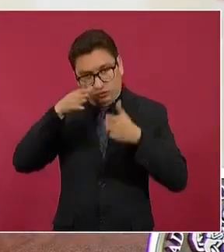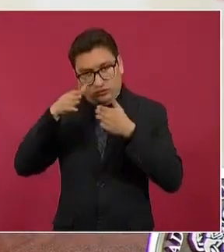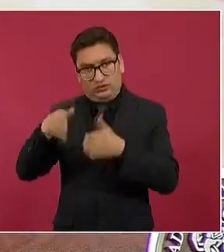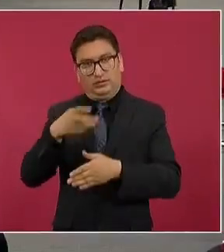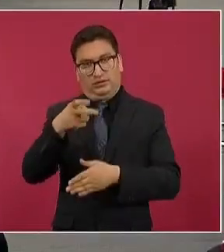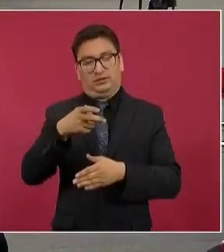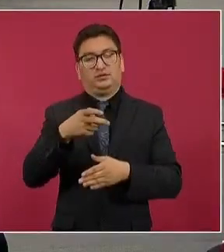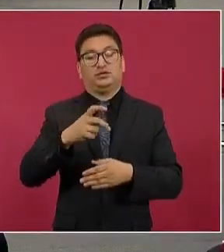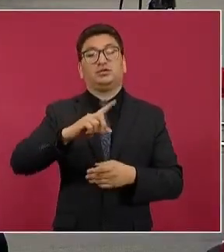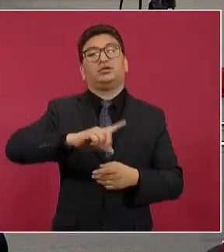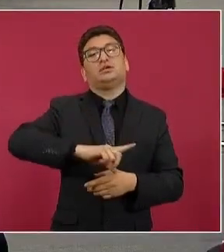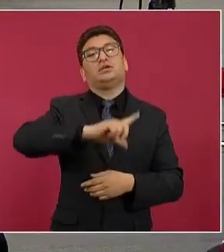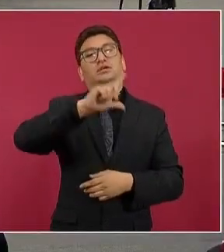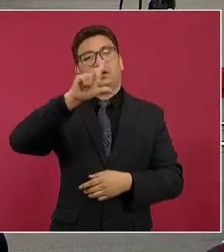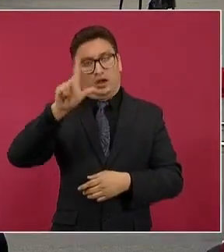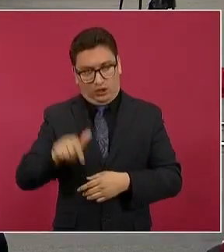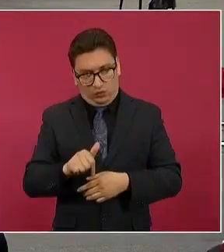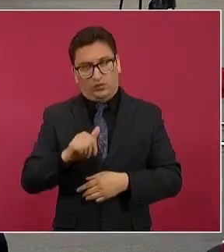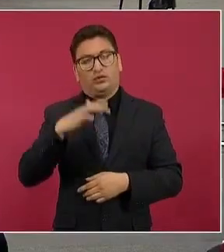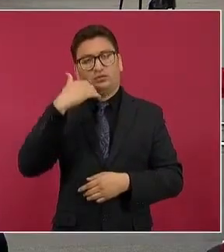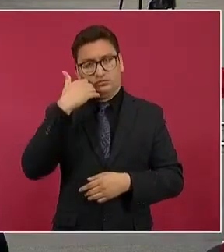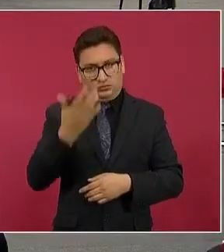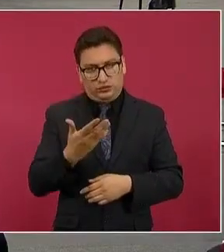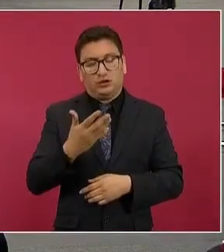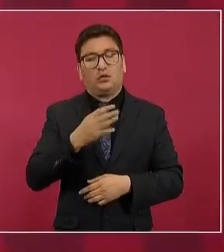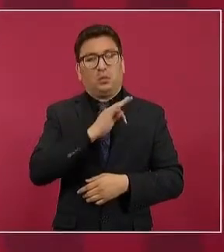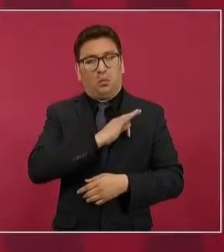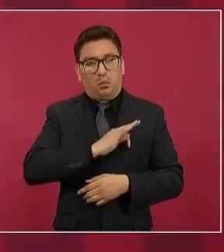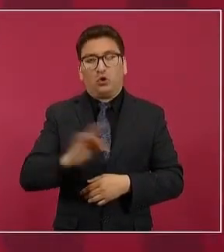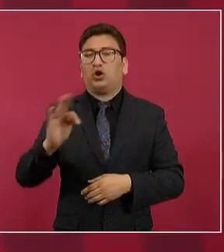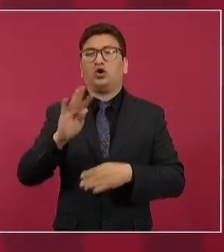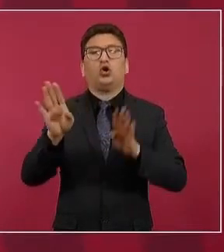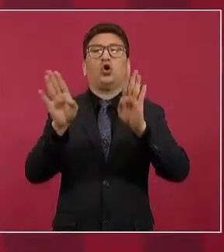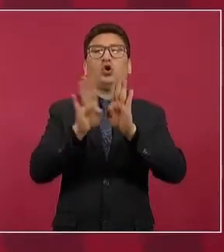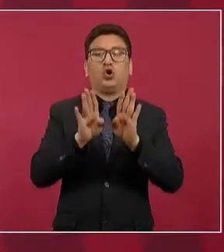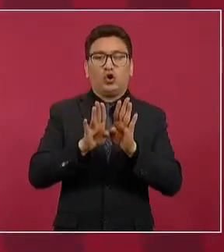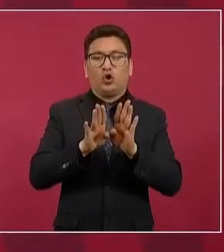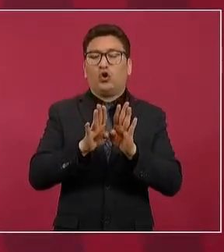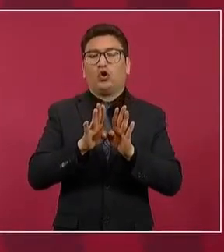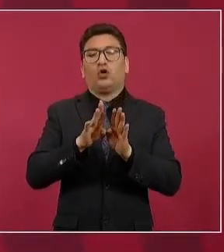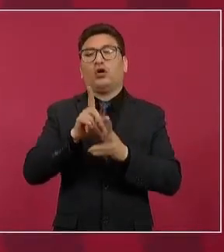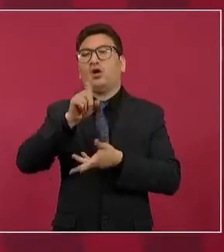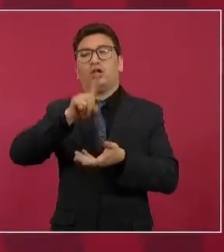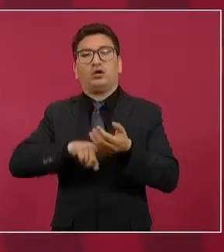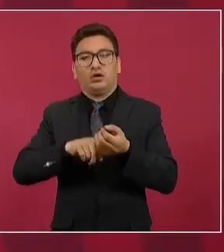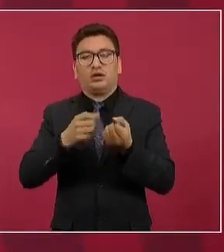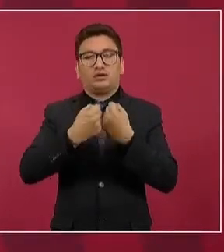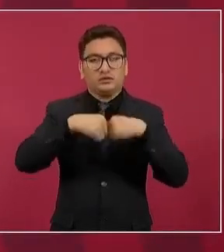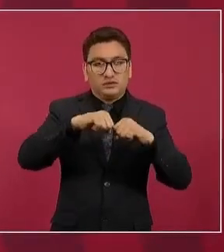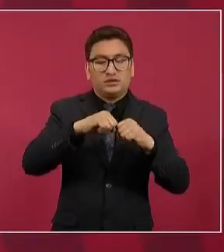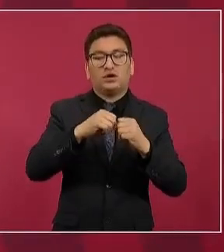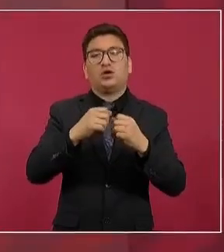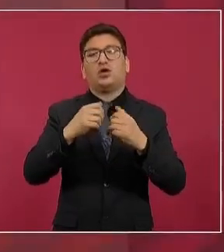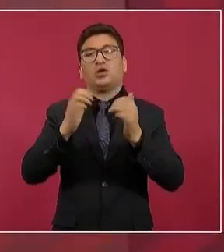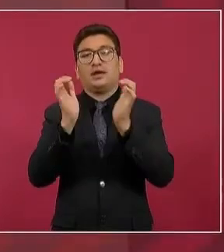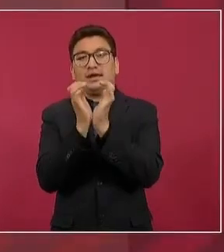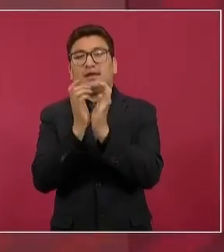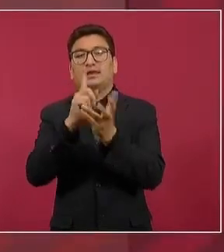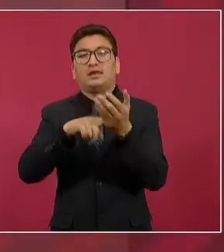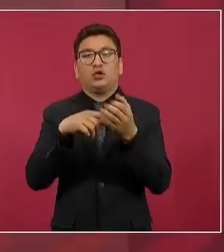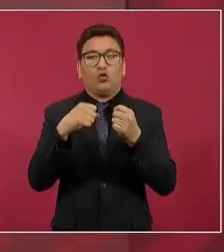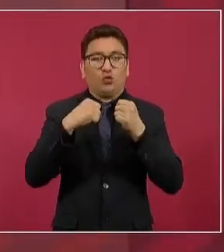atendiendo. Y luego, si les parece, ya cómo se está reforzando el Seguro Social, el